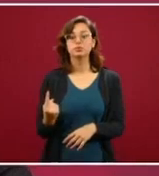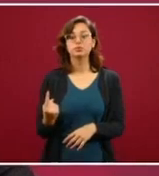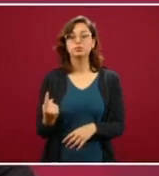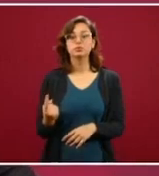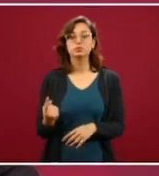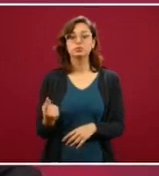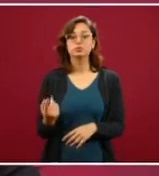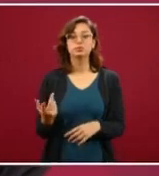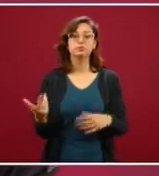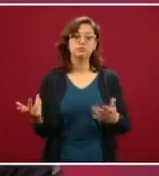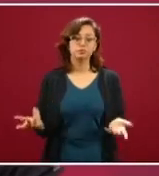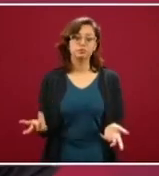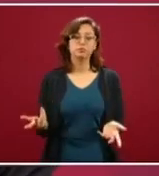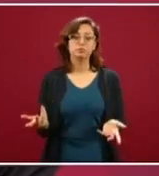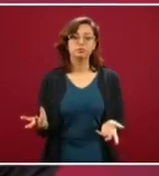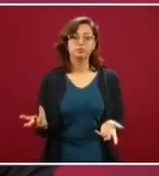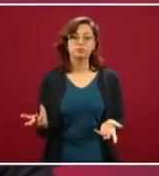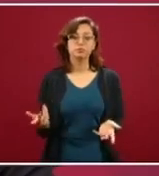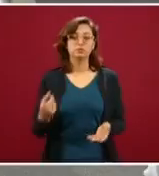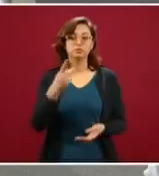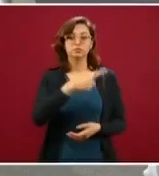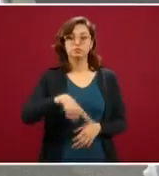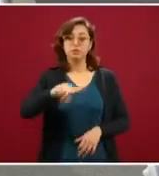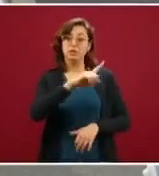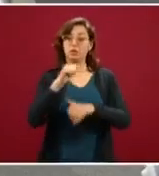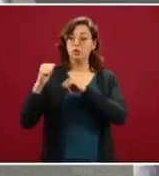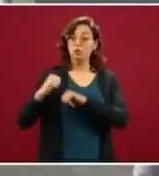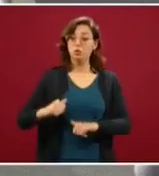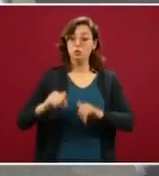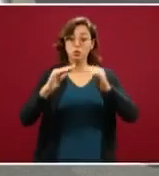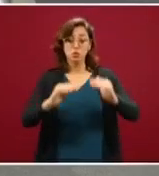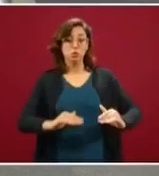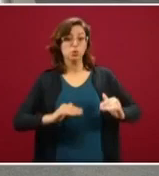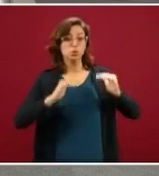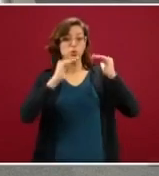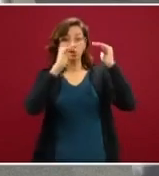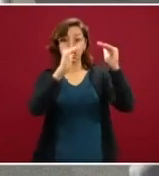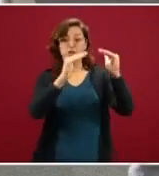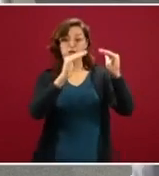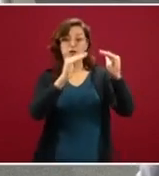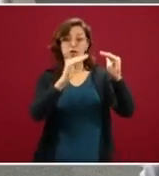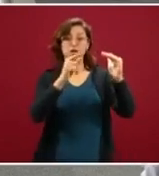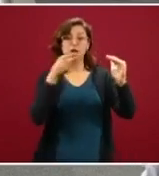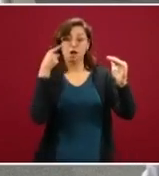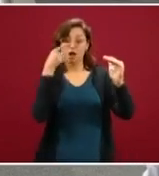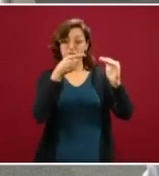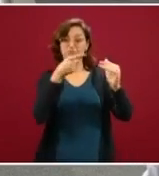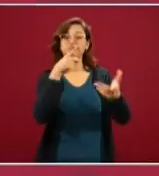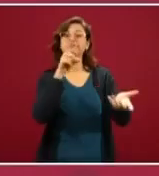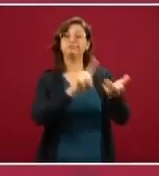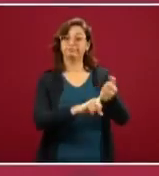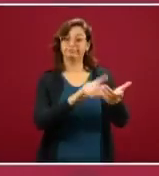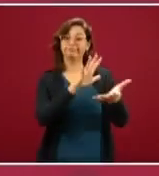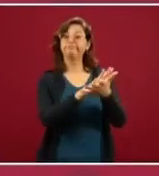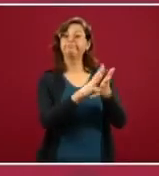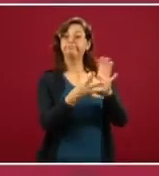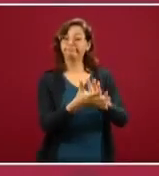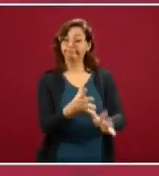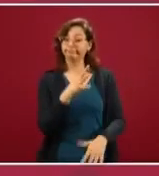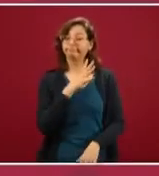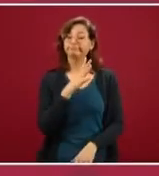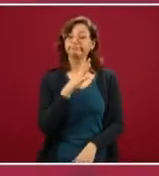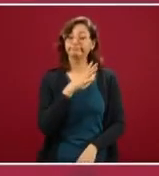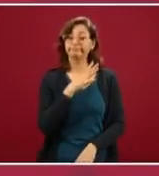hasta en el más alto nivel había contubernio.